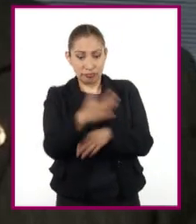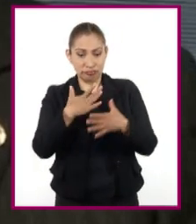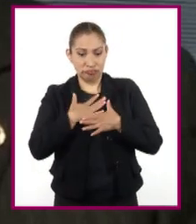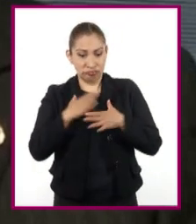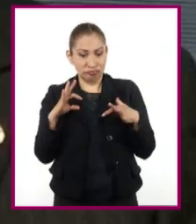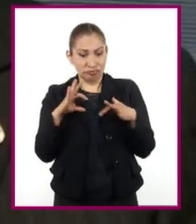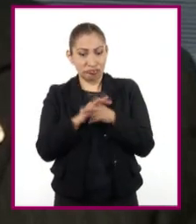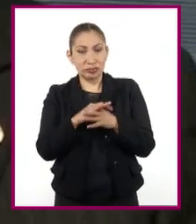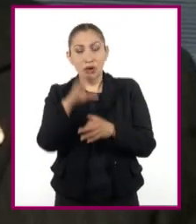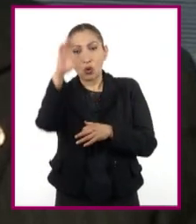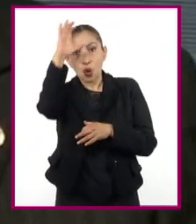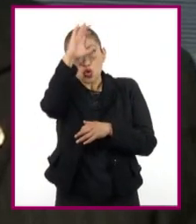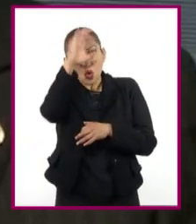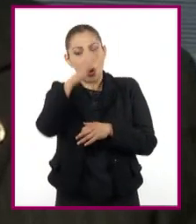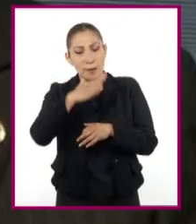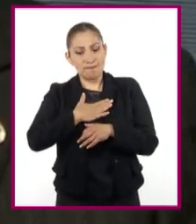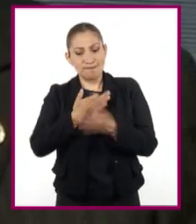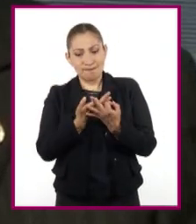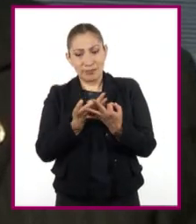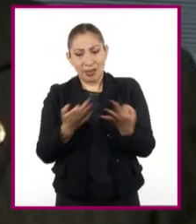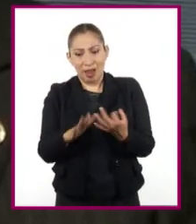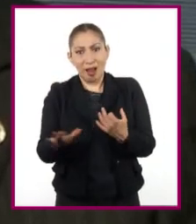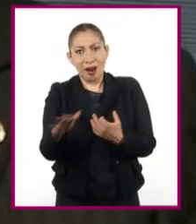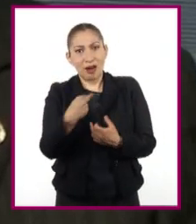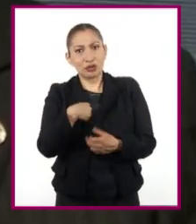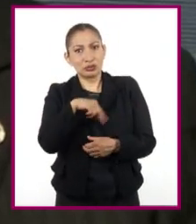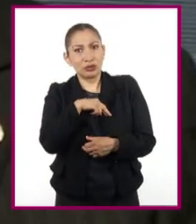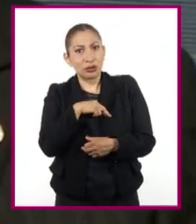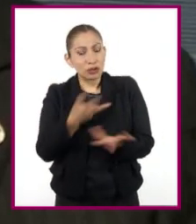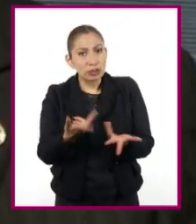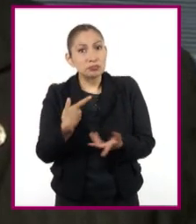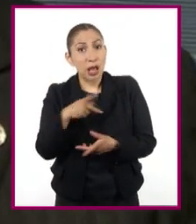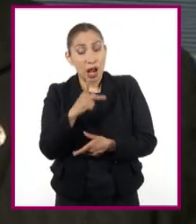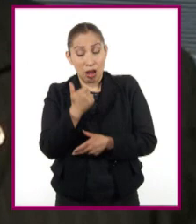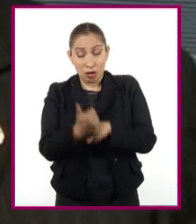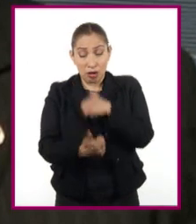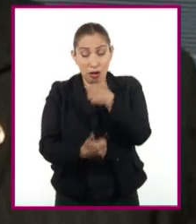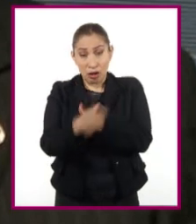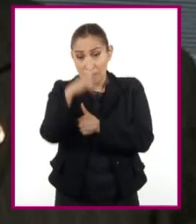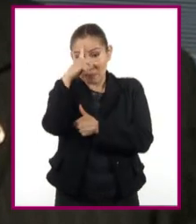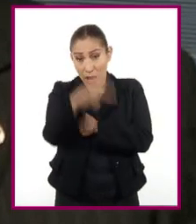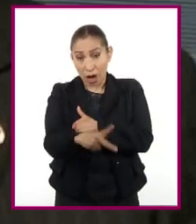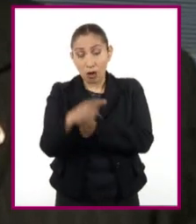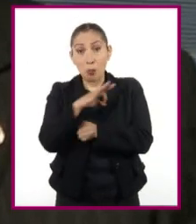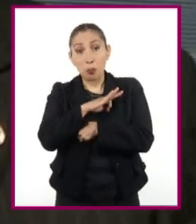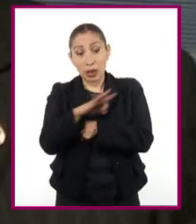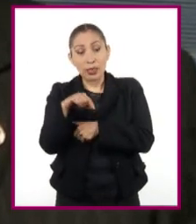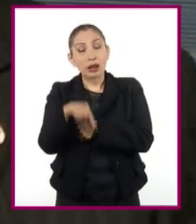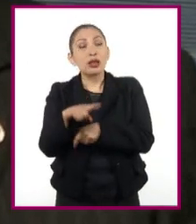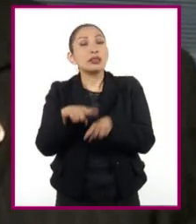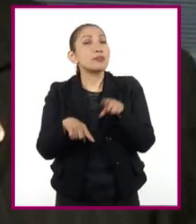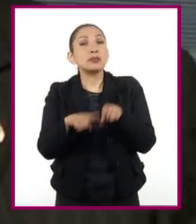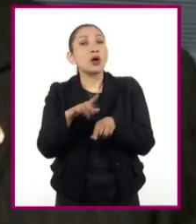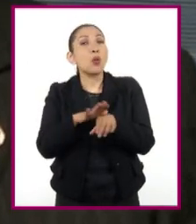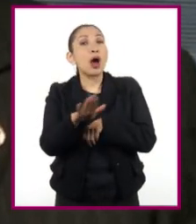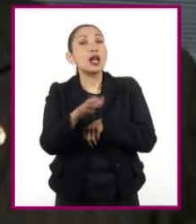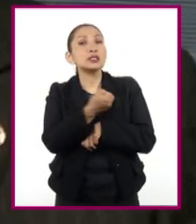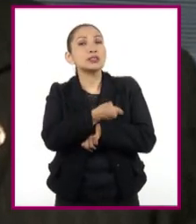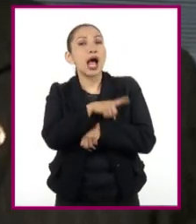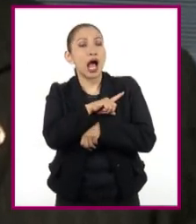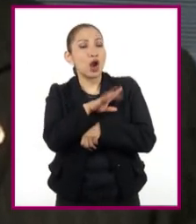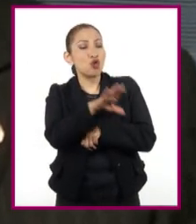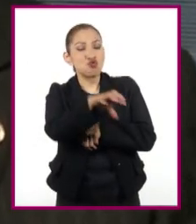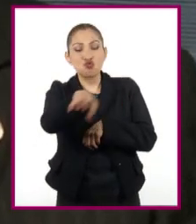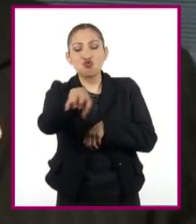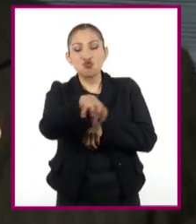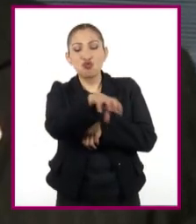nuestra cultura y nuestro territorio, pero en buena medida la competitividad del país, la viabilidad del país va a depender de la salud de